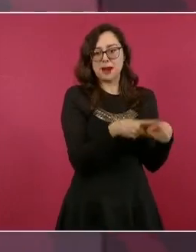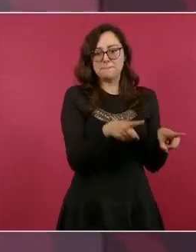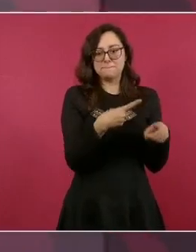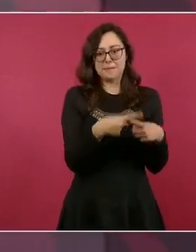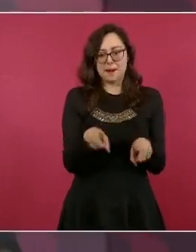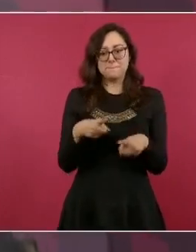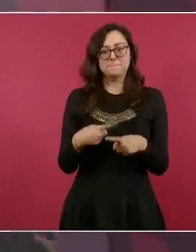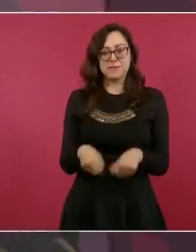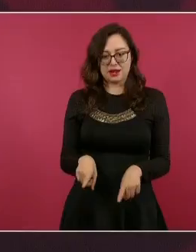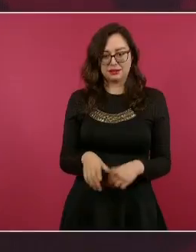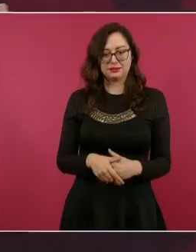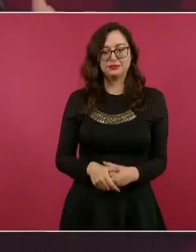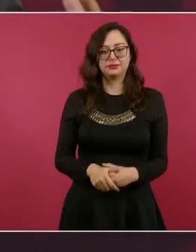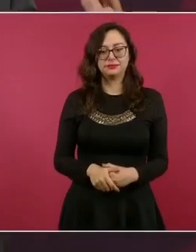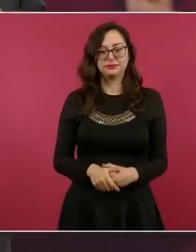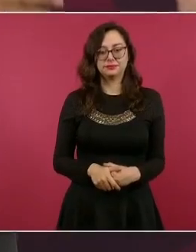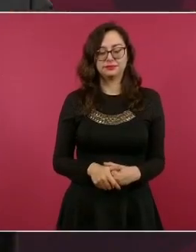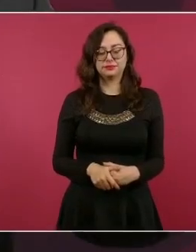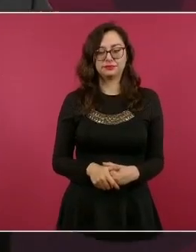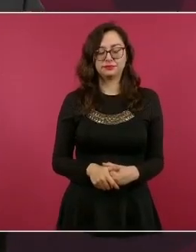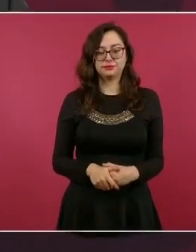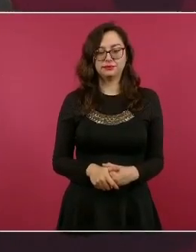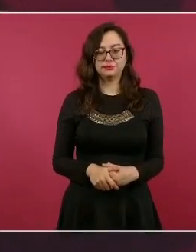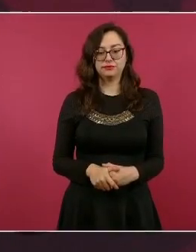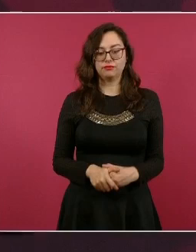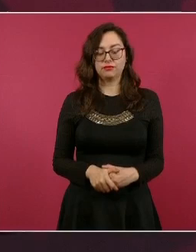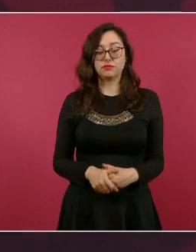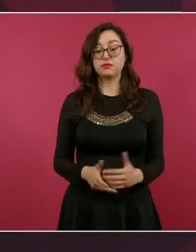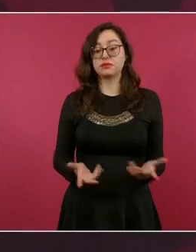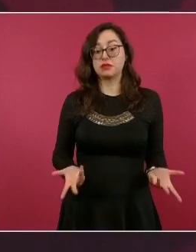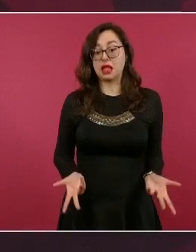suele pasar que una es la postura